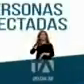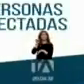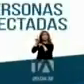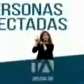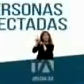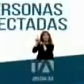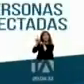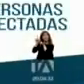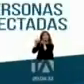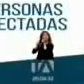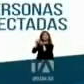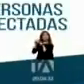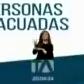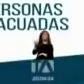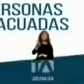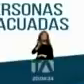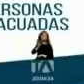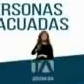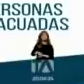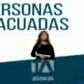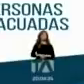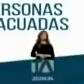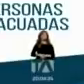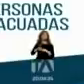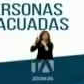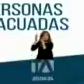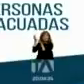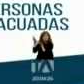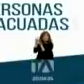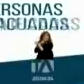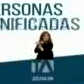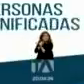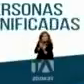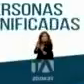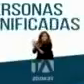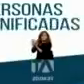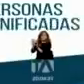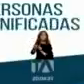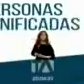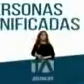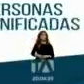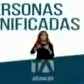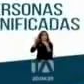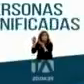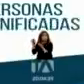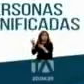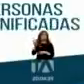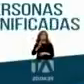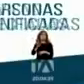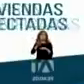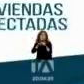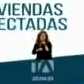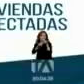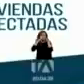5.431 personas resultaron afectadas, 129 fueron evacuadas, 165